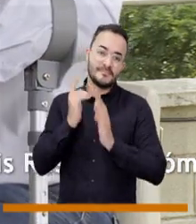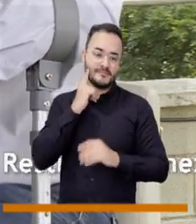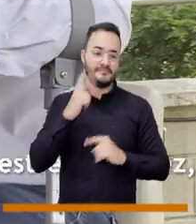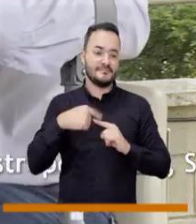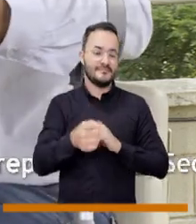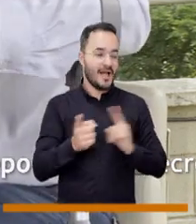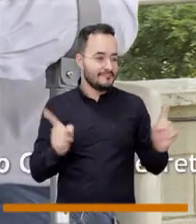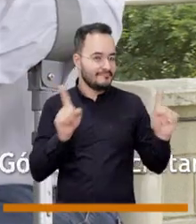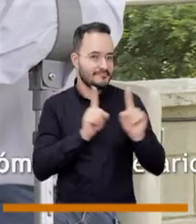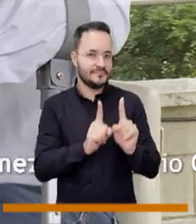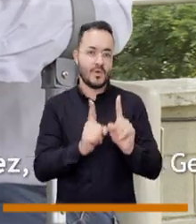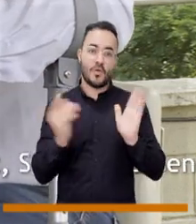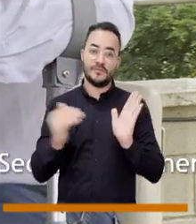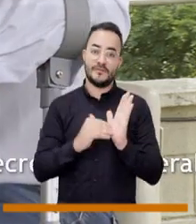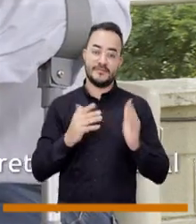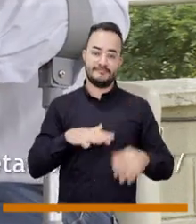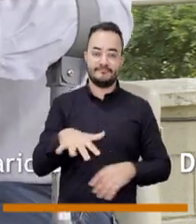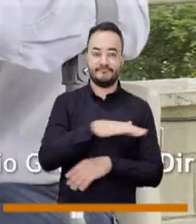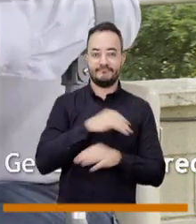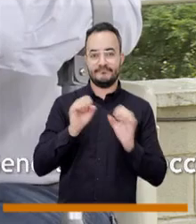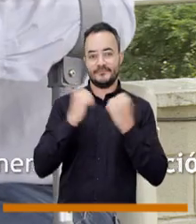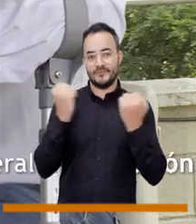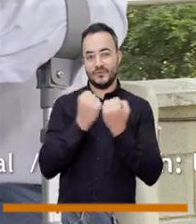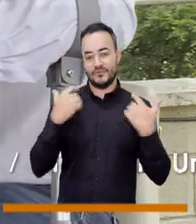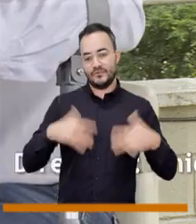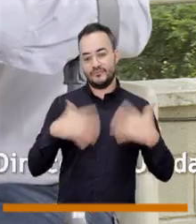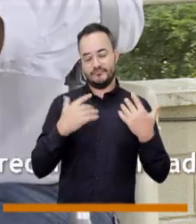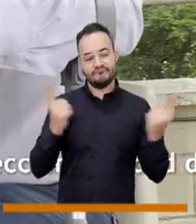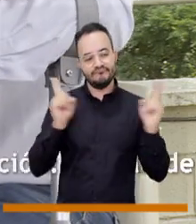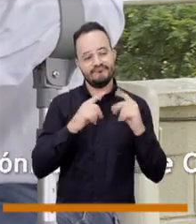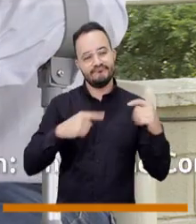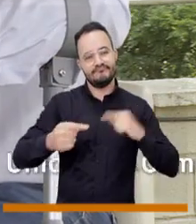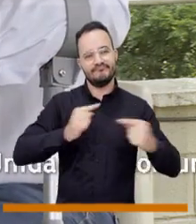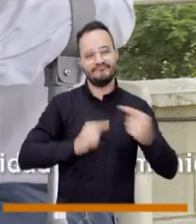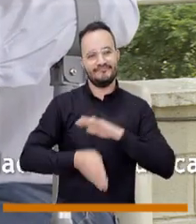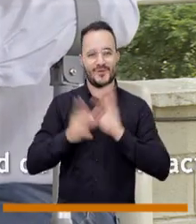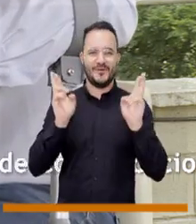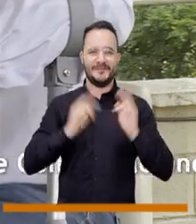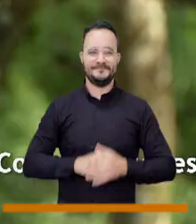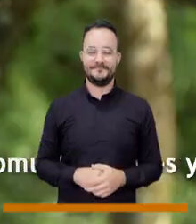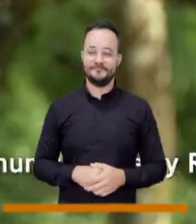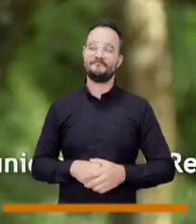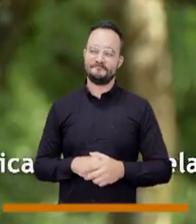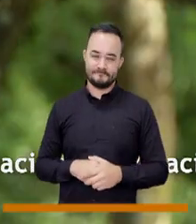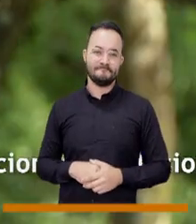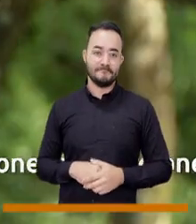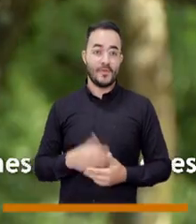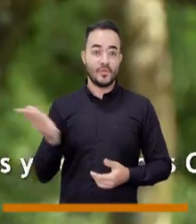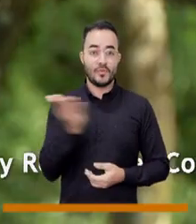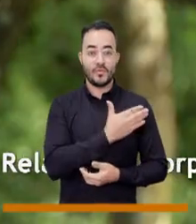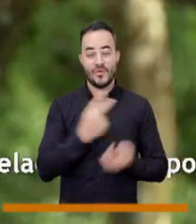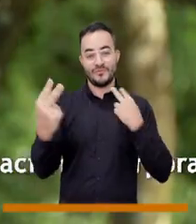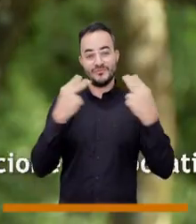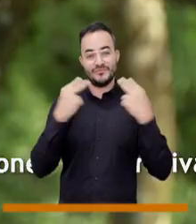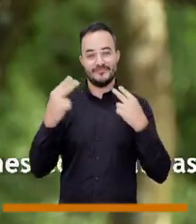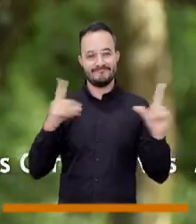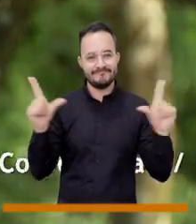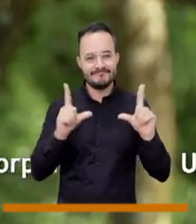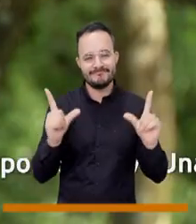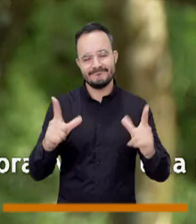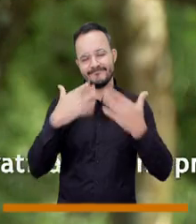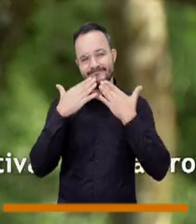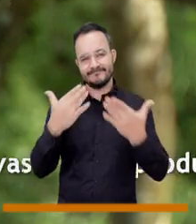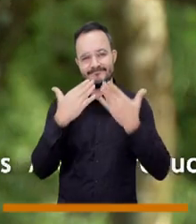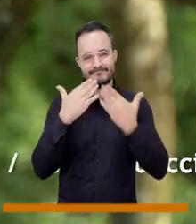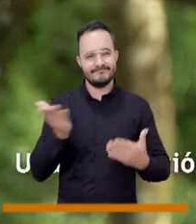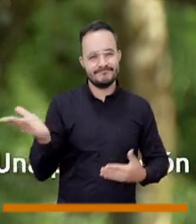volvernos a encontrar el próximo periodo en ese lugar tan importante que es el recinto de la democracia de la ciudad. Y a ustedes, queridos televidentes, gracias también